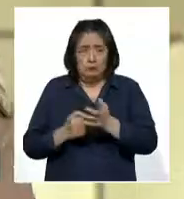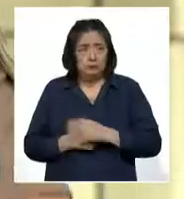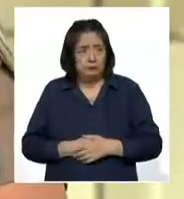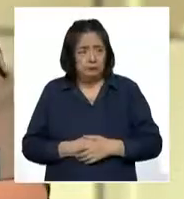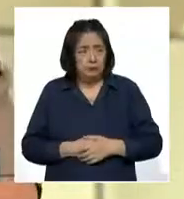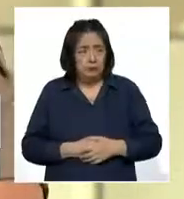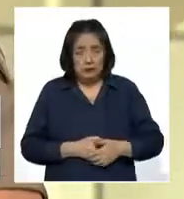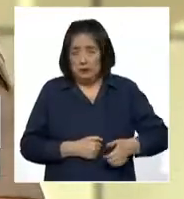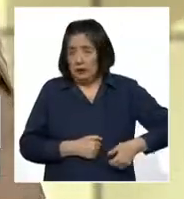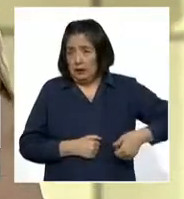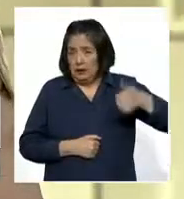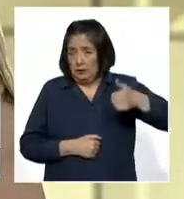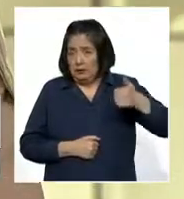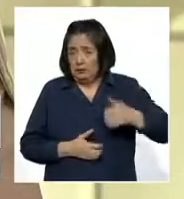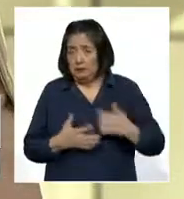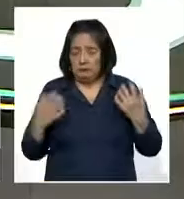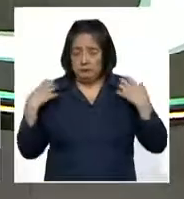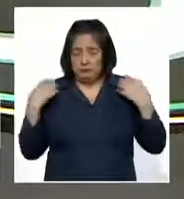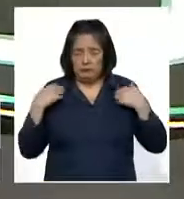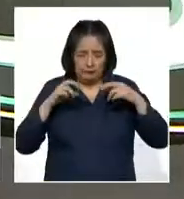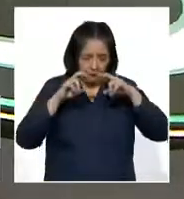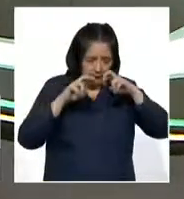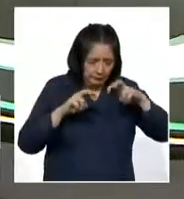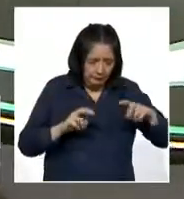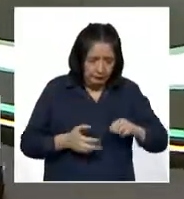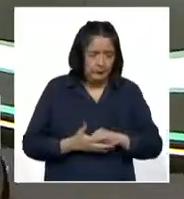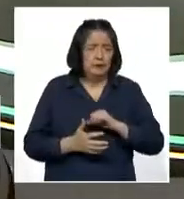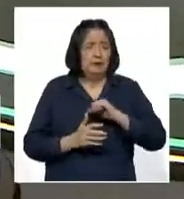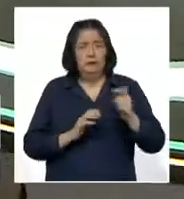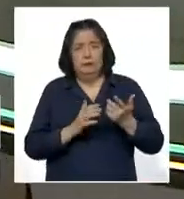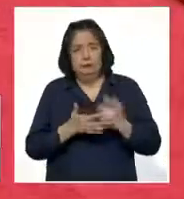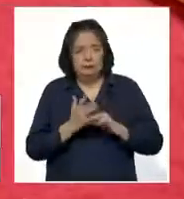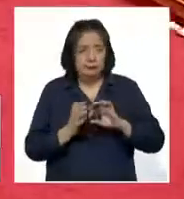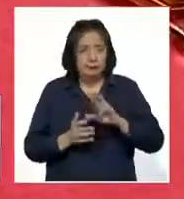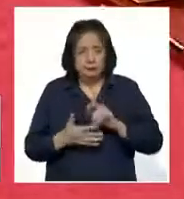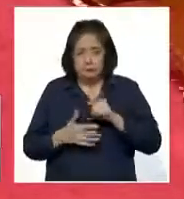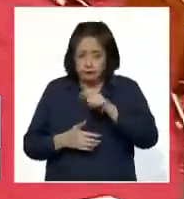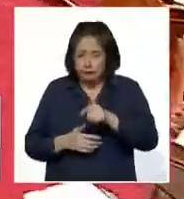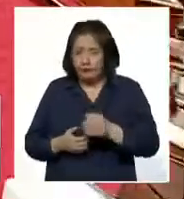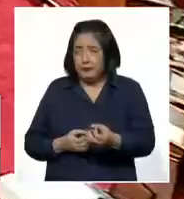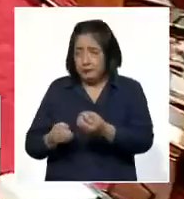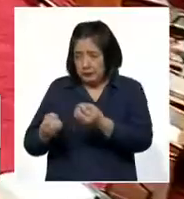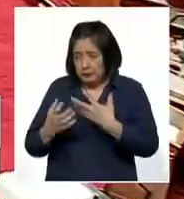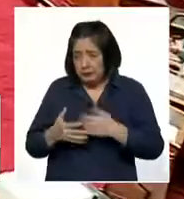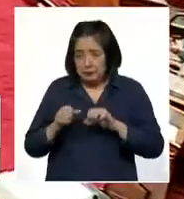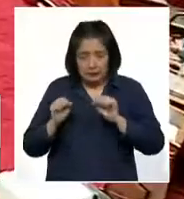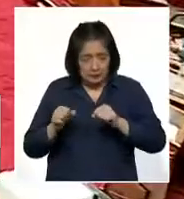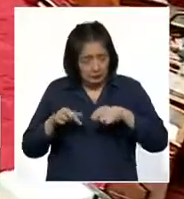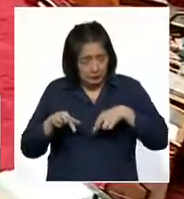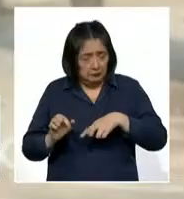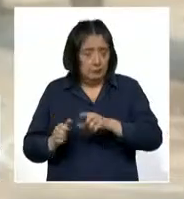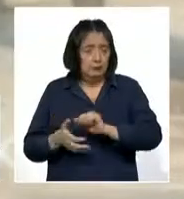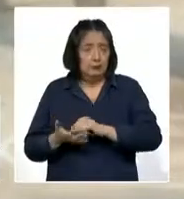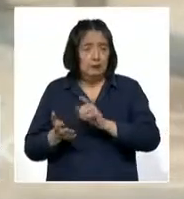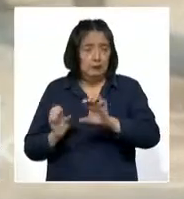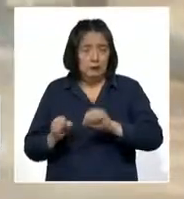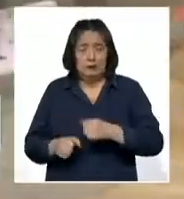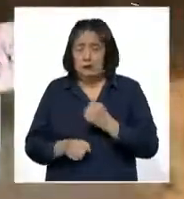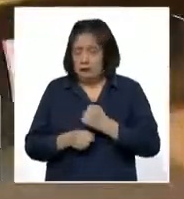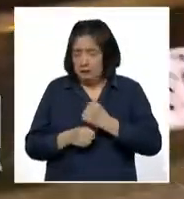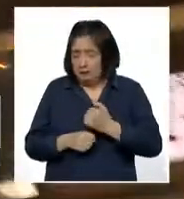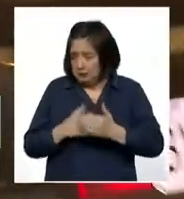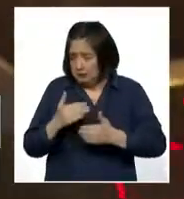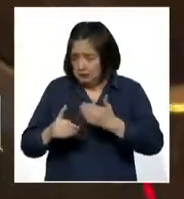de la Dirección Nacional de Investigación Criminal enfatizó en Punto Final que estas facultades permitirían agilizar acciones